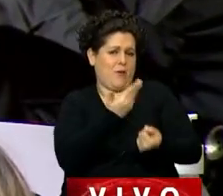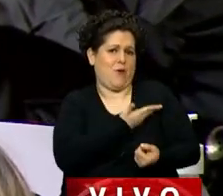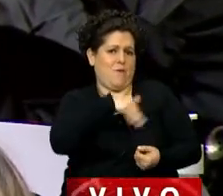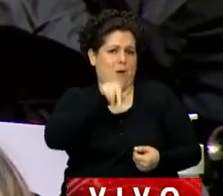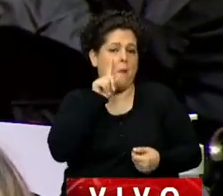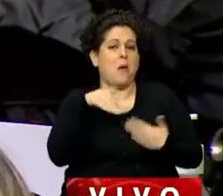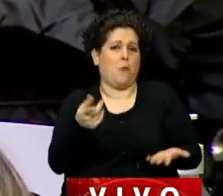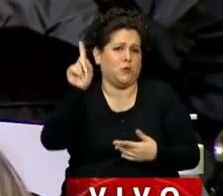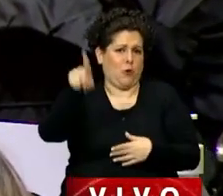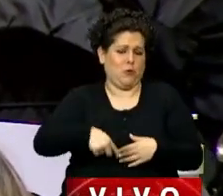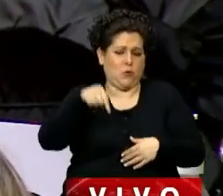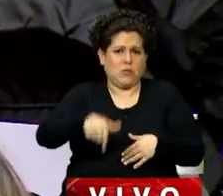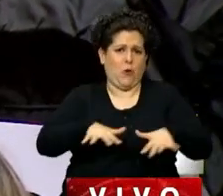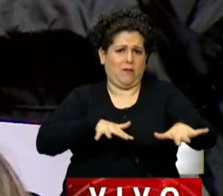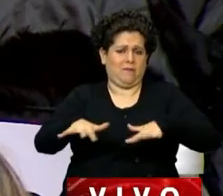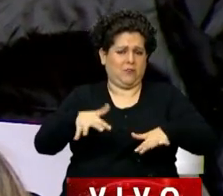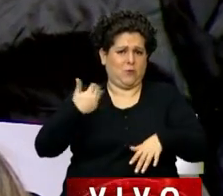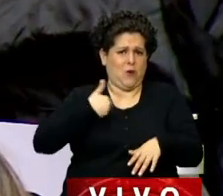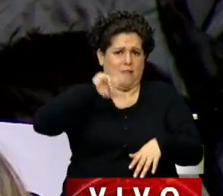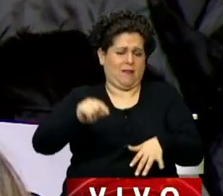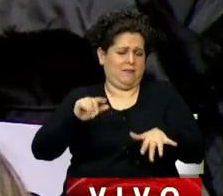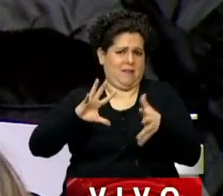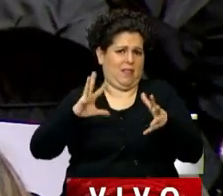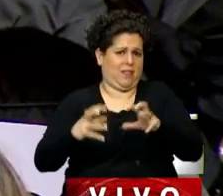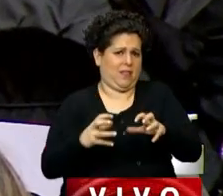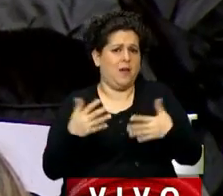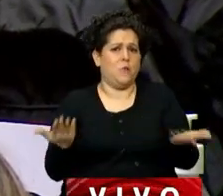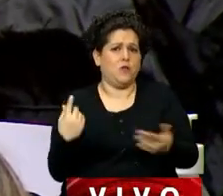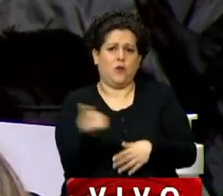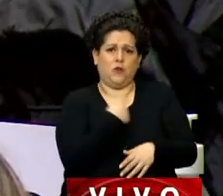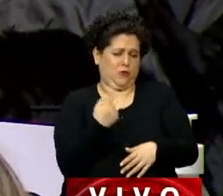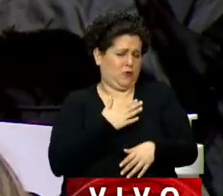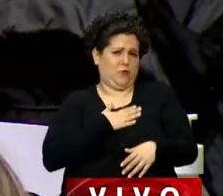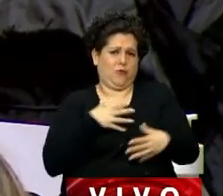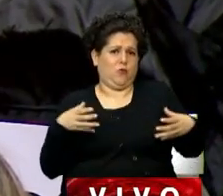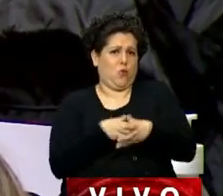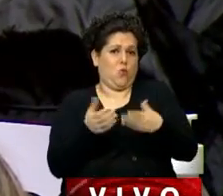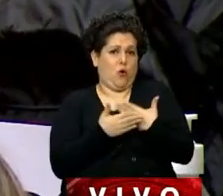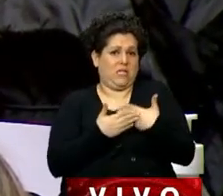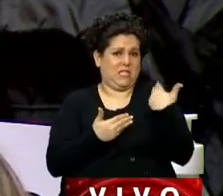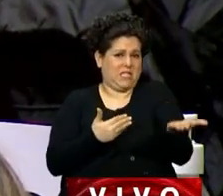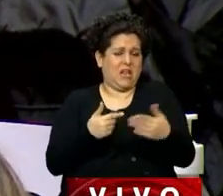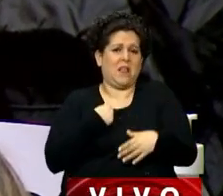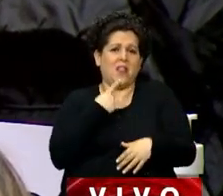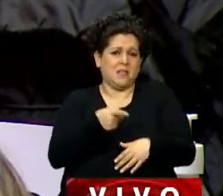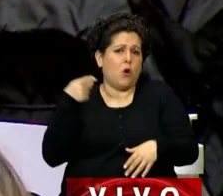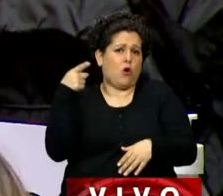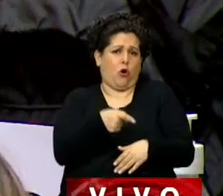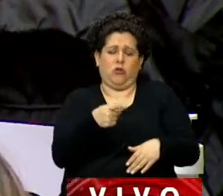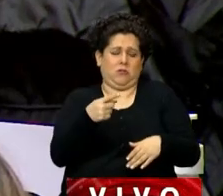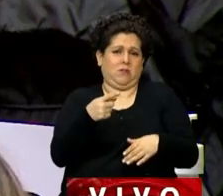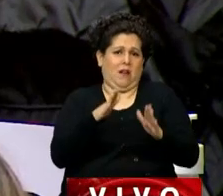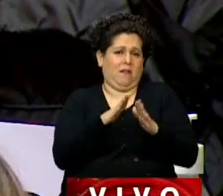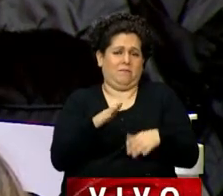consecuencias que hoy estamos viviendo. Por eso nosotros, desde el PTS Frente de Izquierda, decimos que eso es antidemocrático. ¿Quién decidió